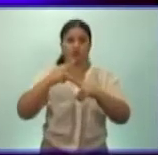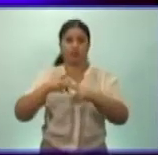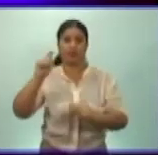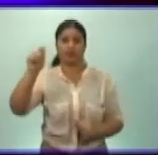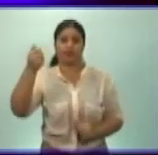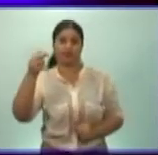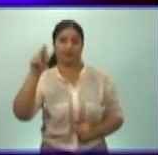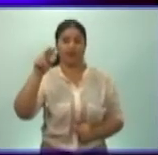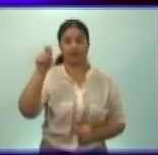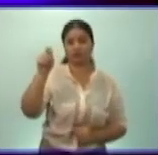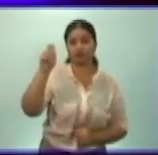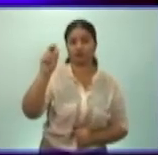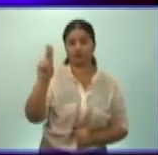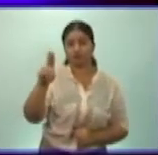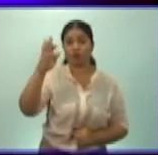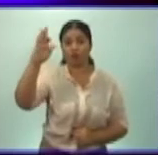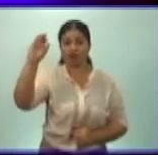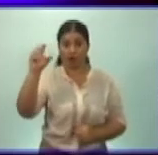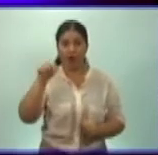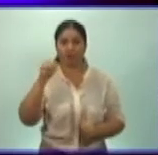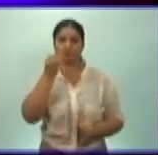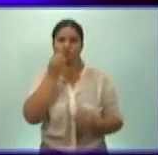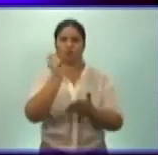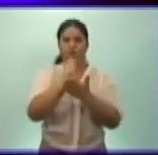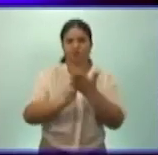Por tanto, veamos entonces